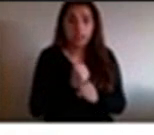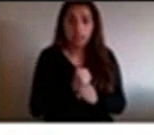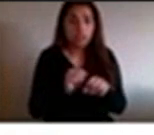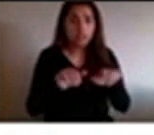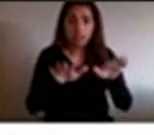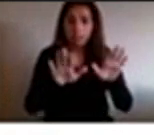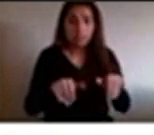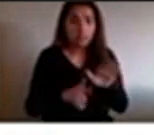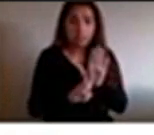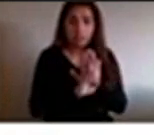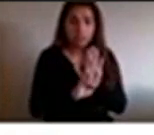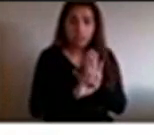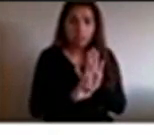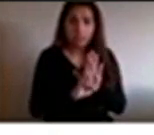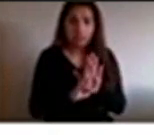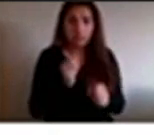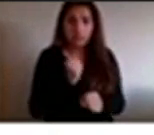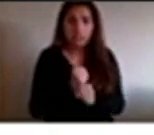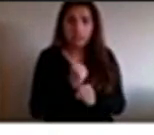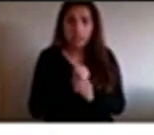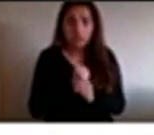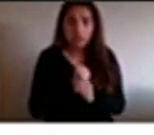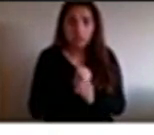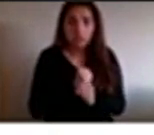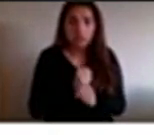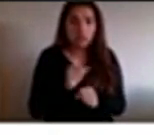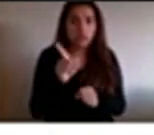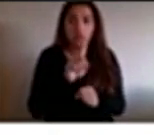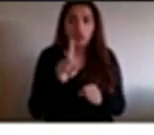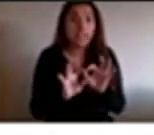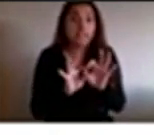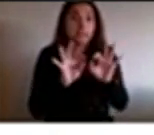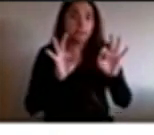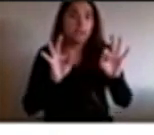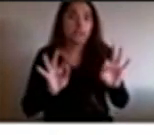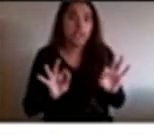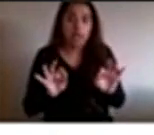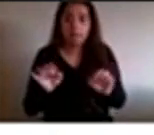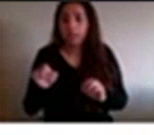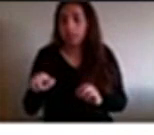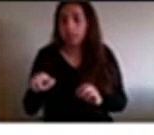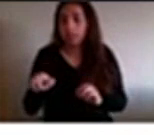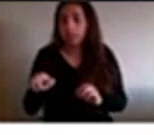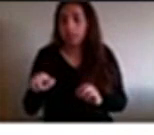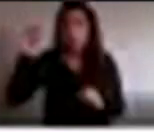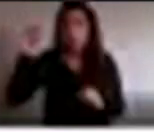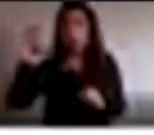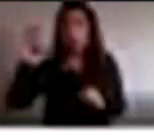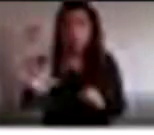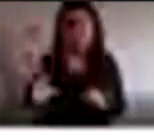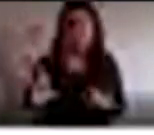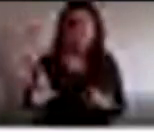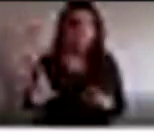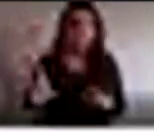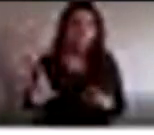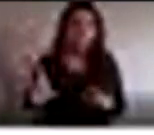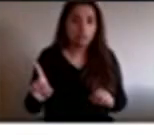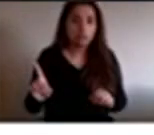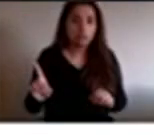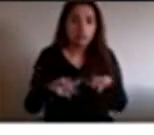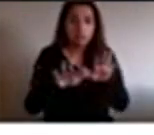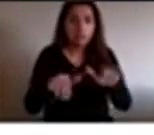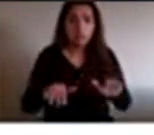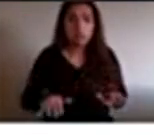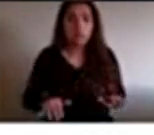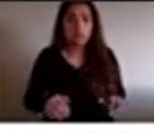reglamento de trabajo y en caso de incumplimientos, pues se puede terminar el contrato de trabajo de una persona